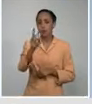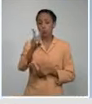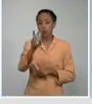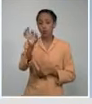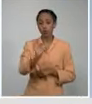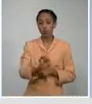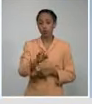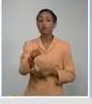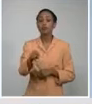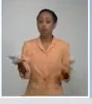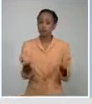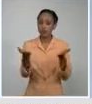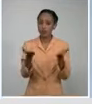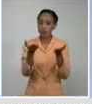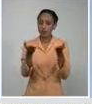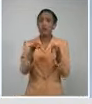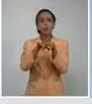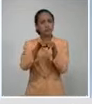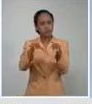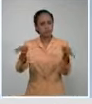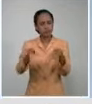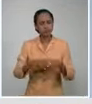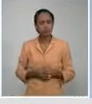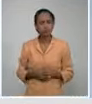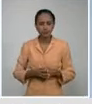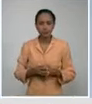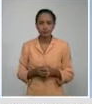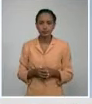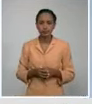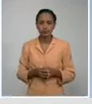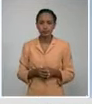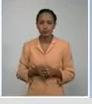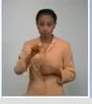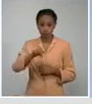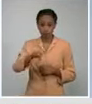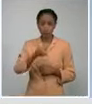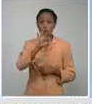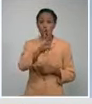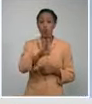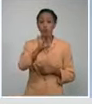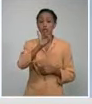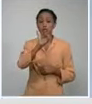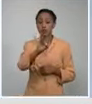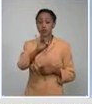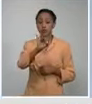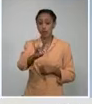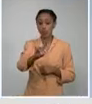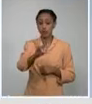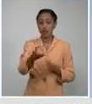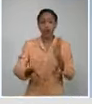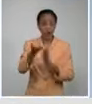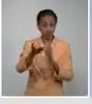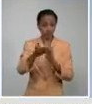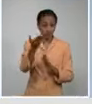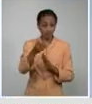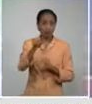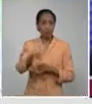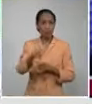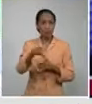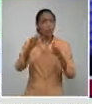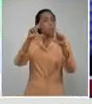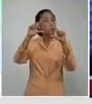evolución clínica estable. En el día hubo 879 altas, muy por